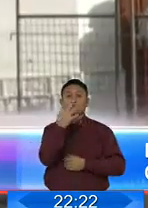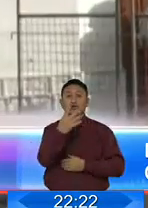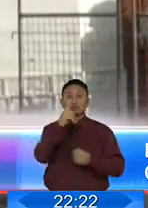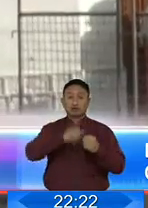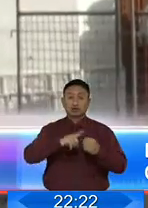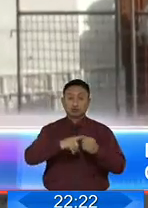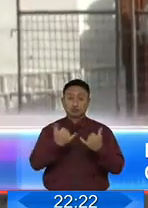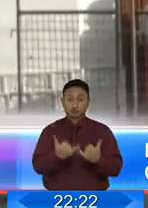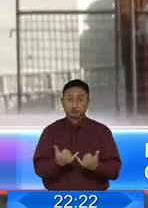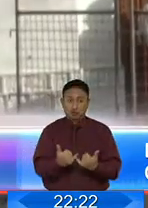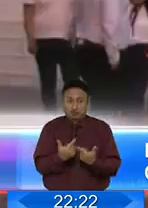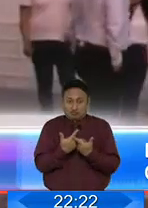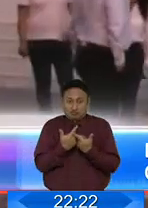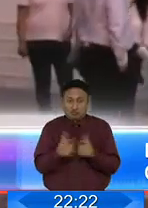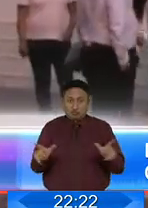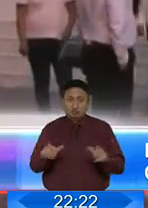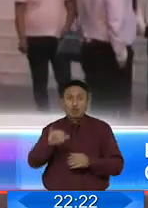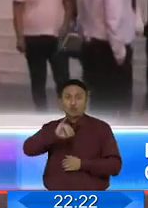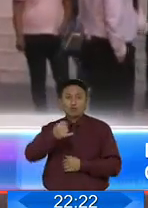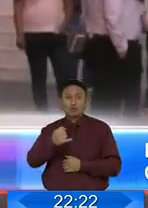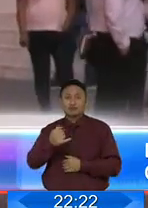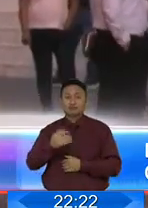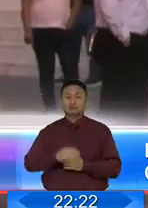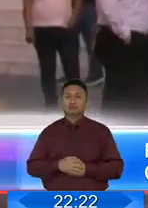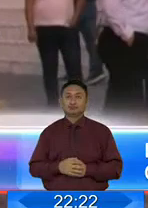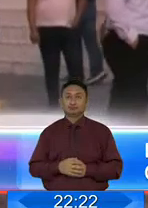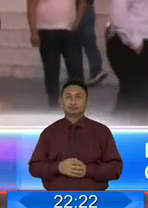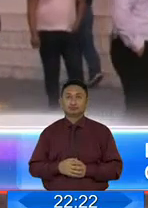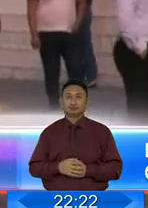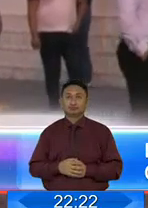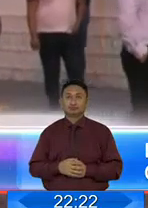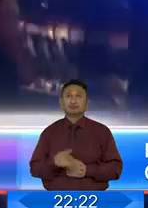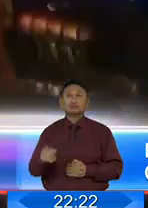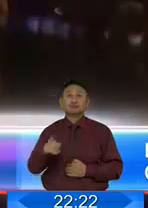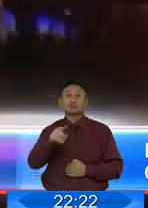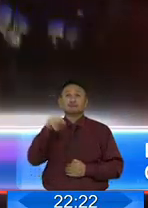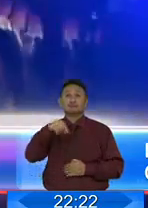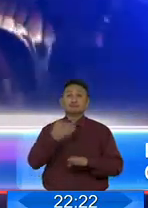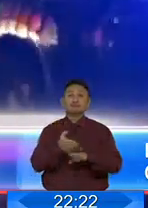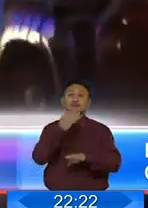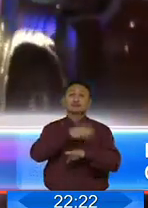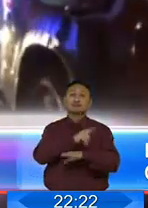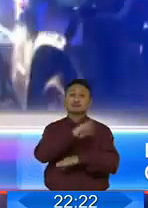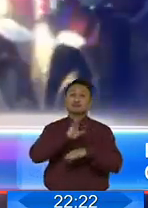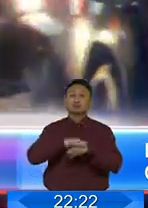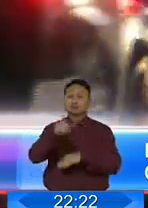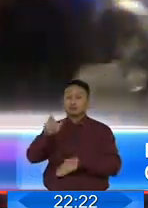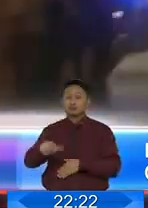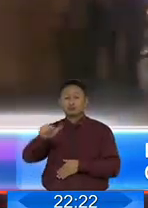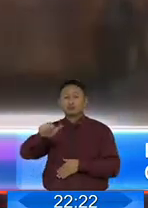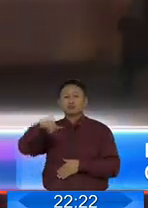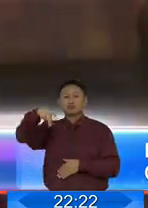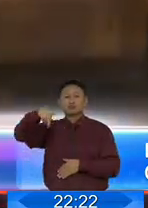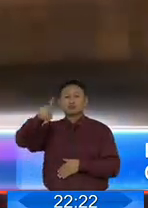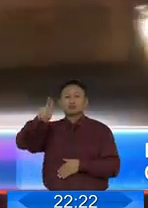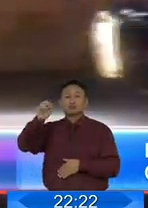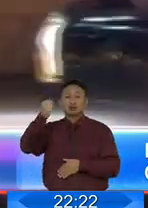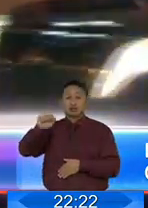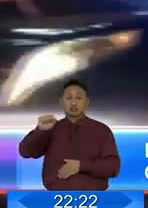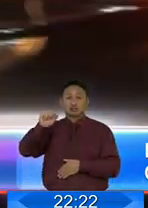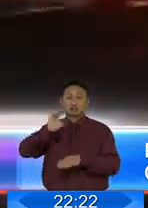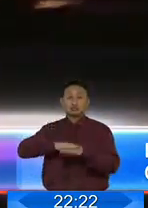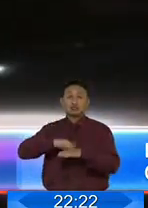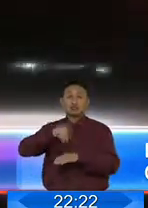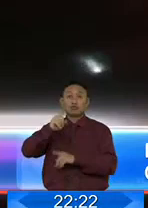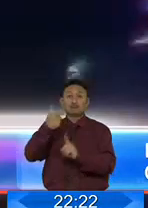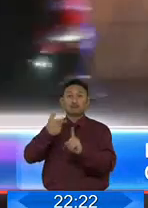Quito, finalmente este jueves recuperó su libertad. Velastegui estaba detenido por la muerte de Andrés Padilla tras haberle